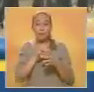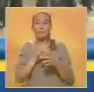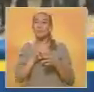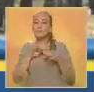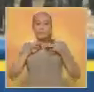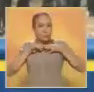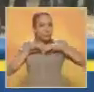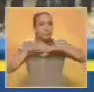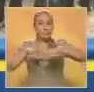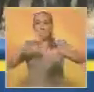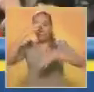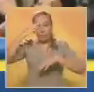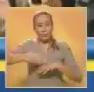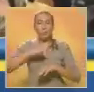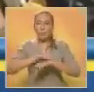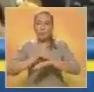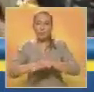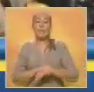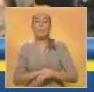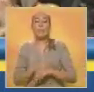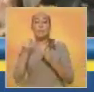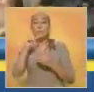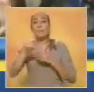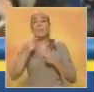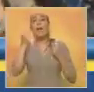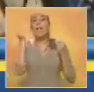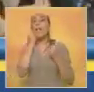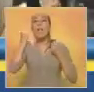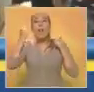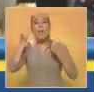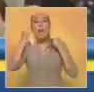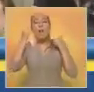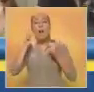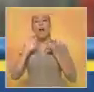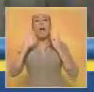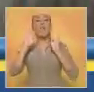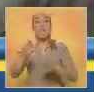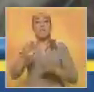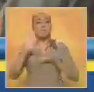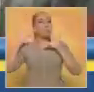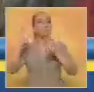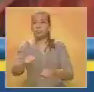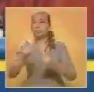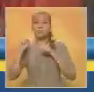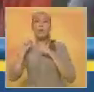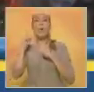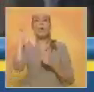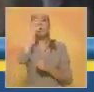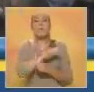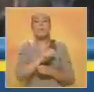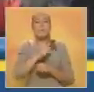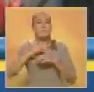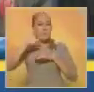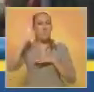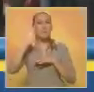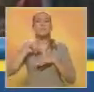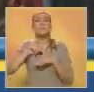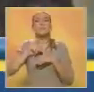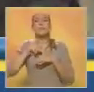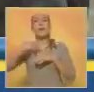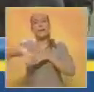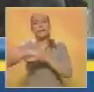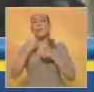En California, decenas de activistas fueron detenidos cuando manifestaban a favor del movimiento que lleva más de un mes en las calles protestando por la